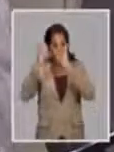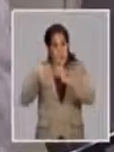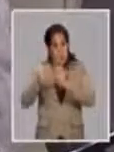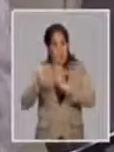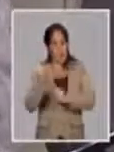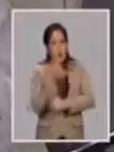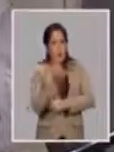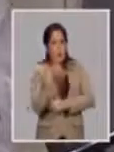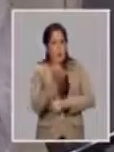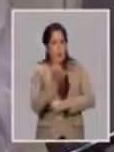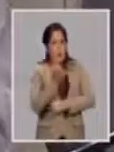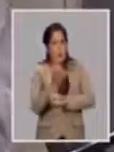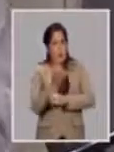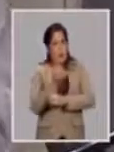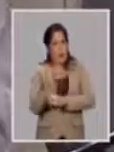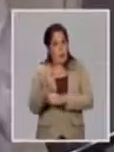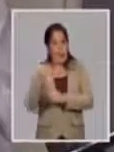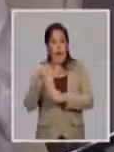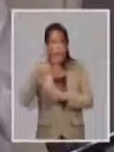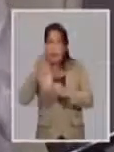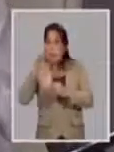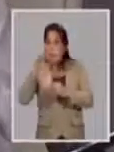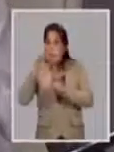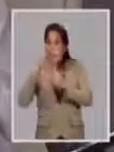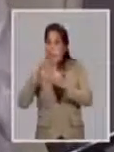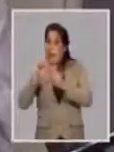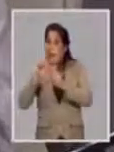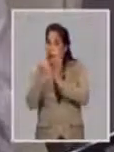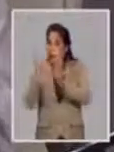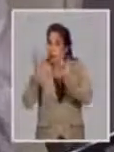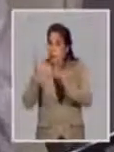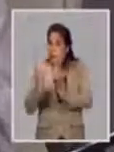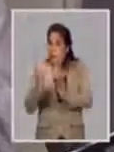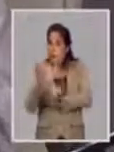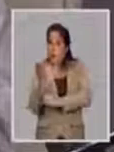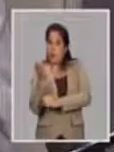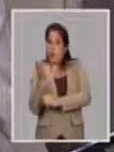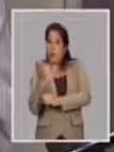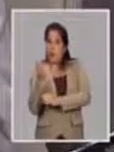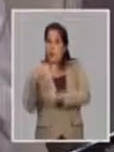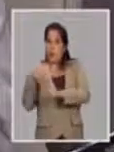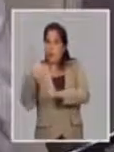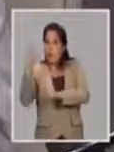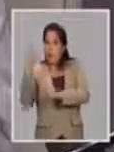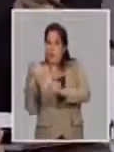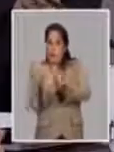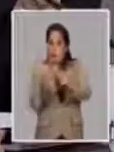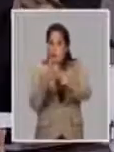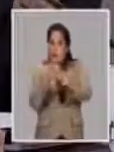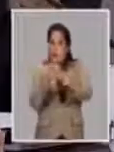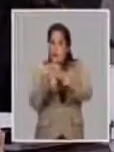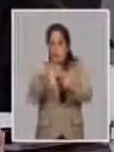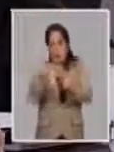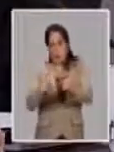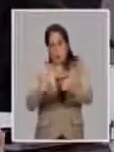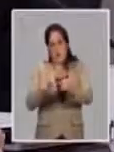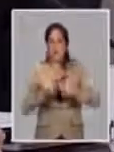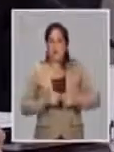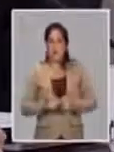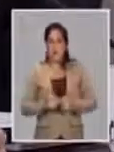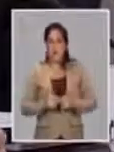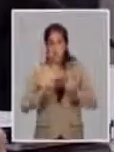estos resultados es que solicitamos a la entidad regulatoria la solicitud de autorizo de ensayo clínico fase 3.